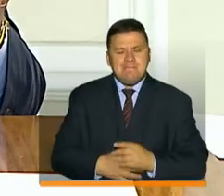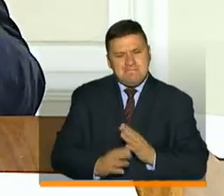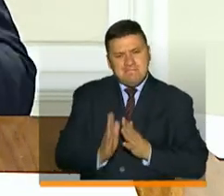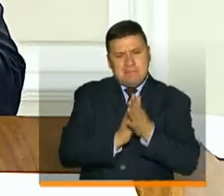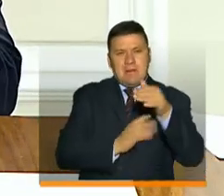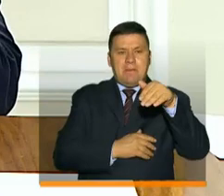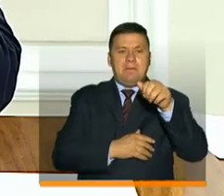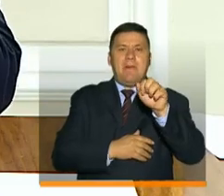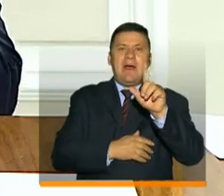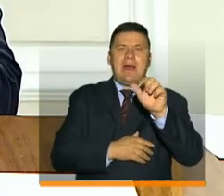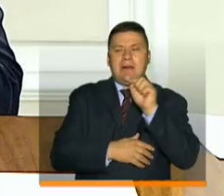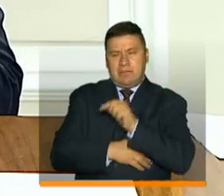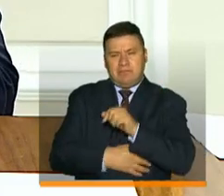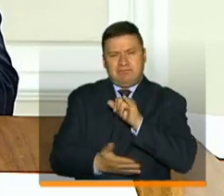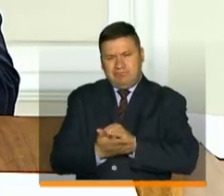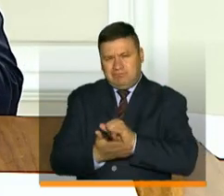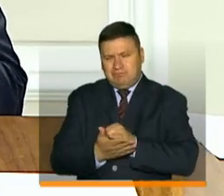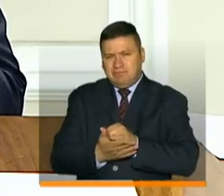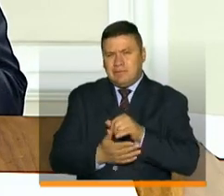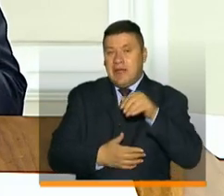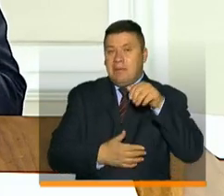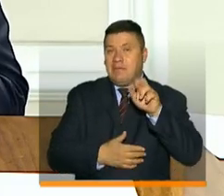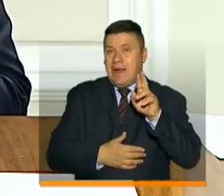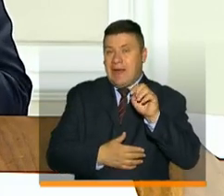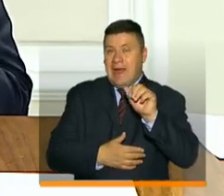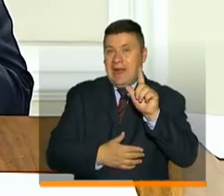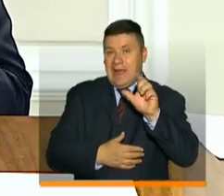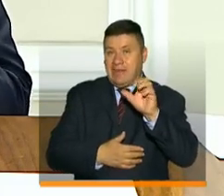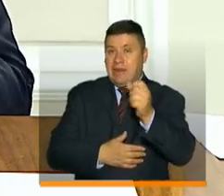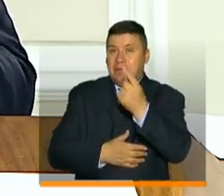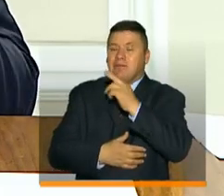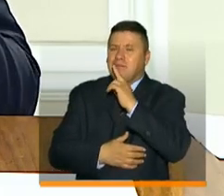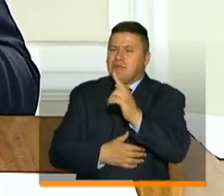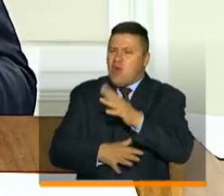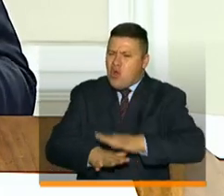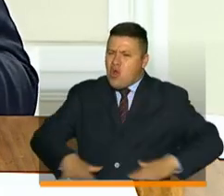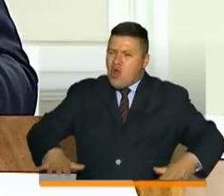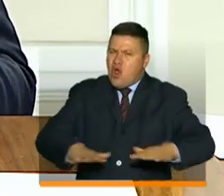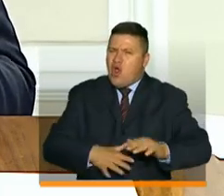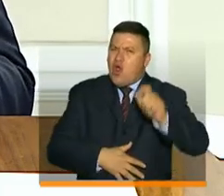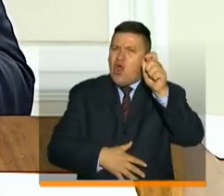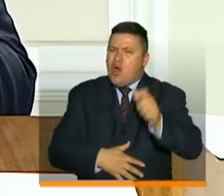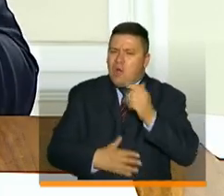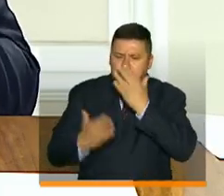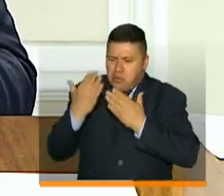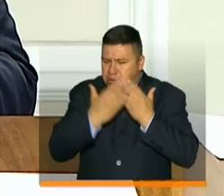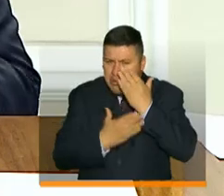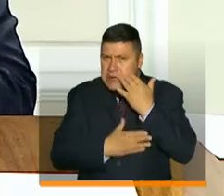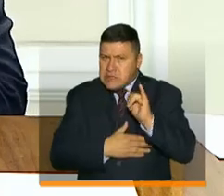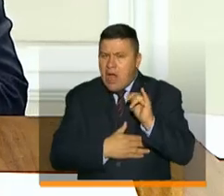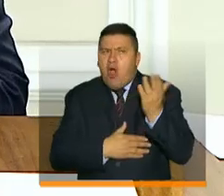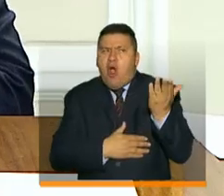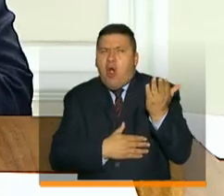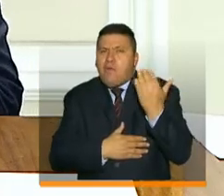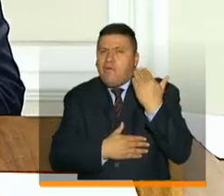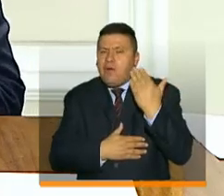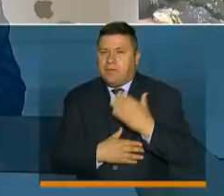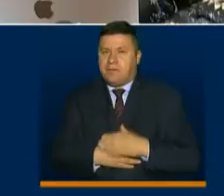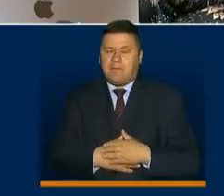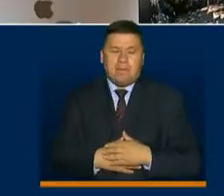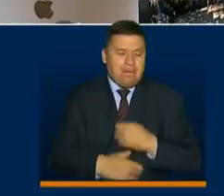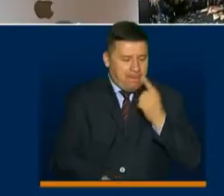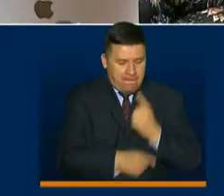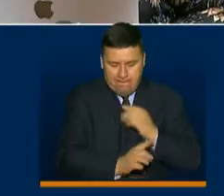hablemosle a Mariale sobre esos escenarios, y también sobre los testimonios de los pilotos que ya están en funcionamiento,